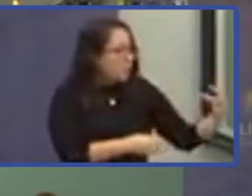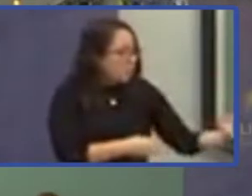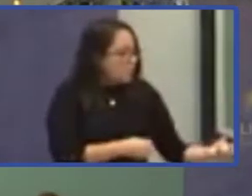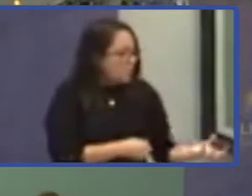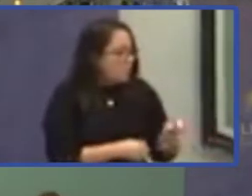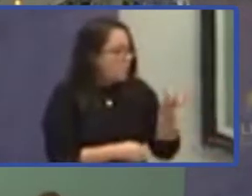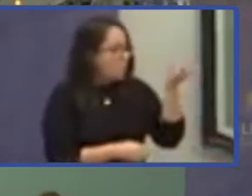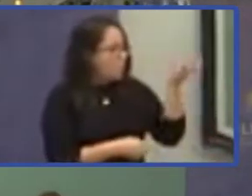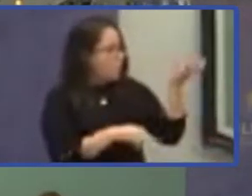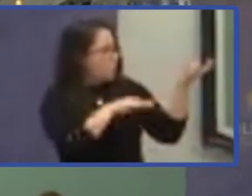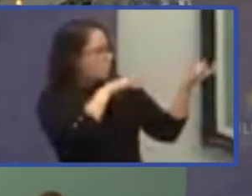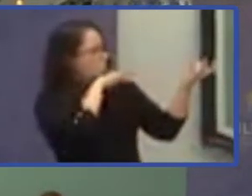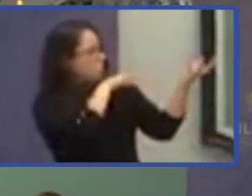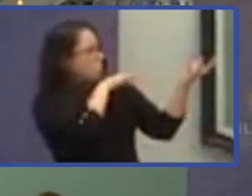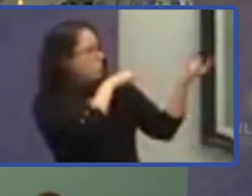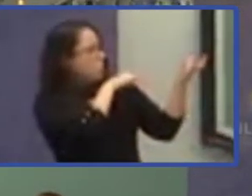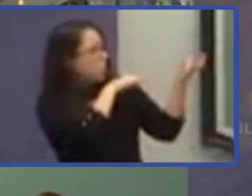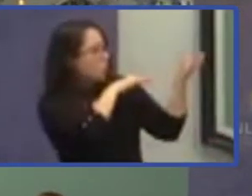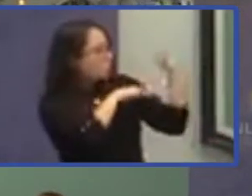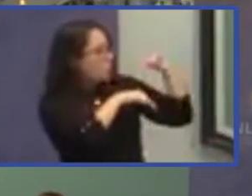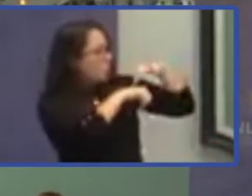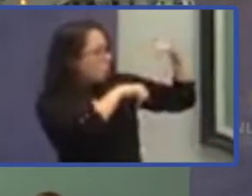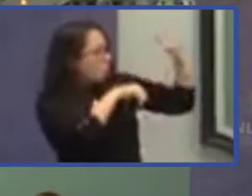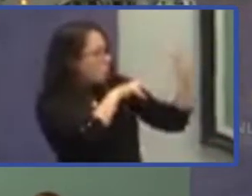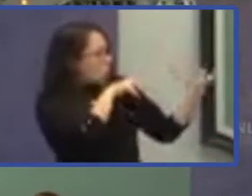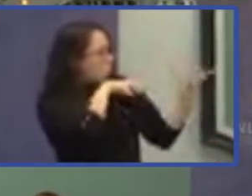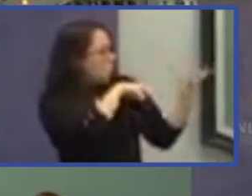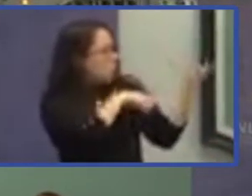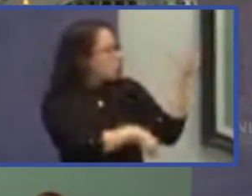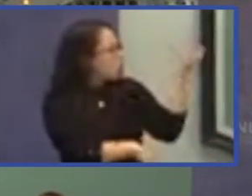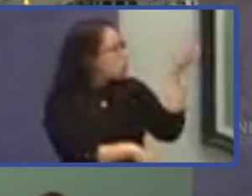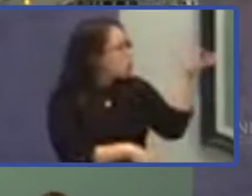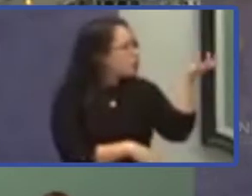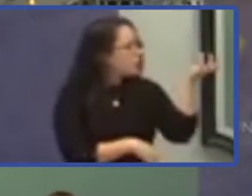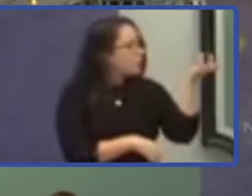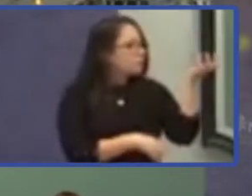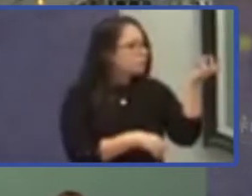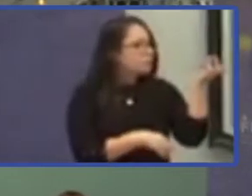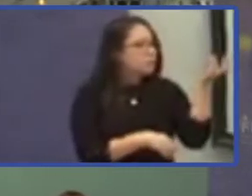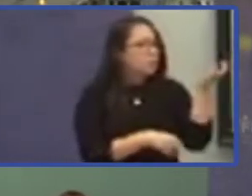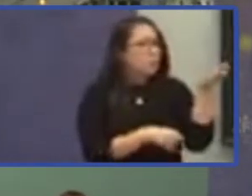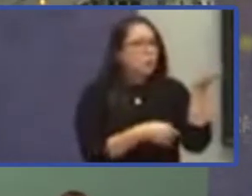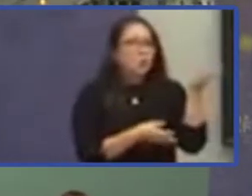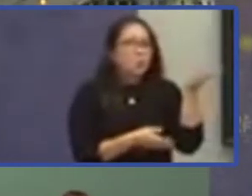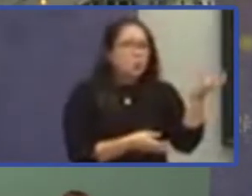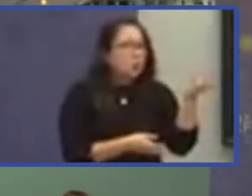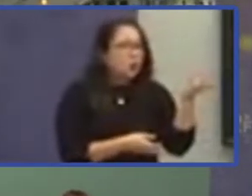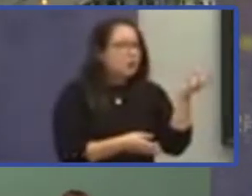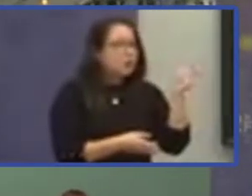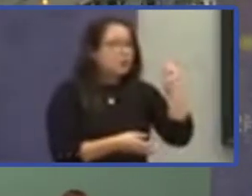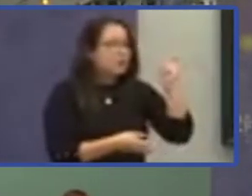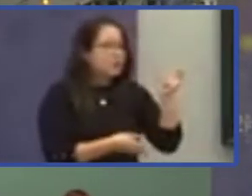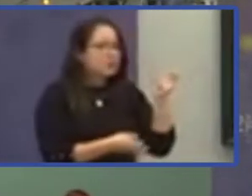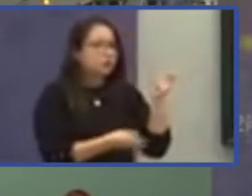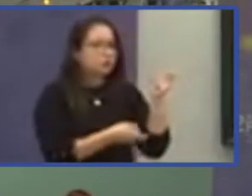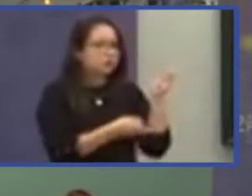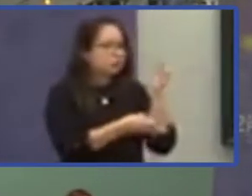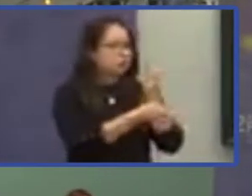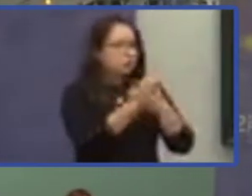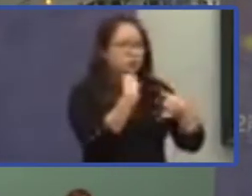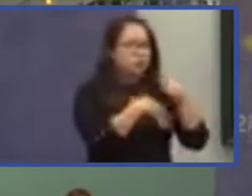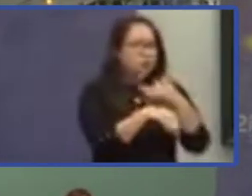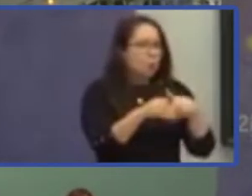fulgor en donde están sin confundirse todos los lugares de la orbe vistos de todos los ángulos